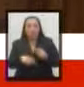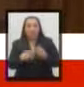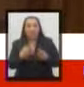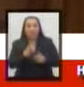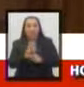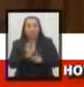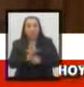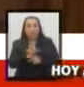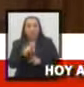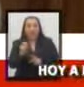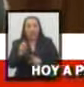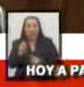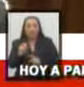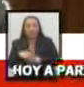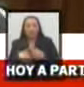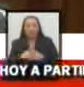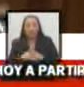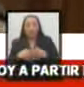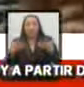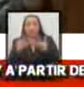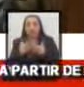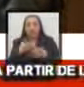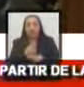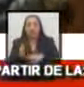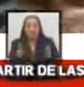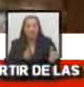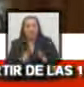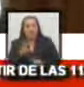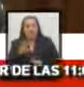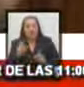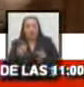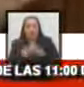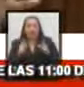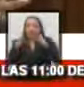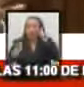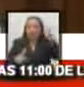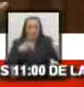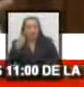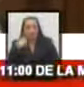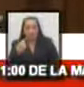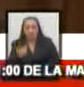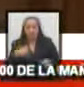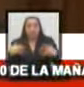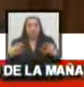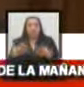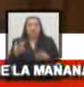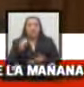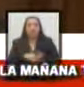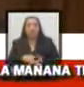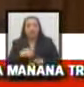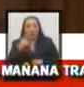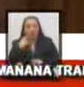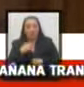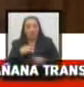sexual delito. Eso fue un golazo que les metimos porque salimos 5 senadoras a gritarles a los tipos y los tipos se asustaron porque los machistas